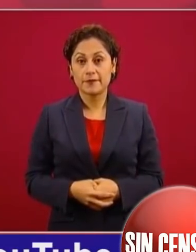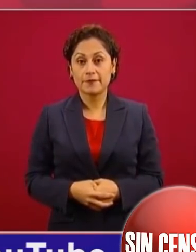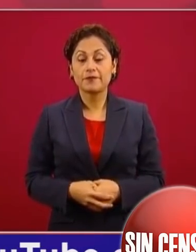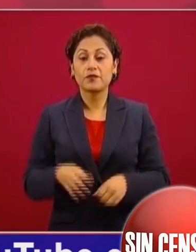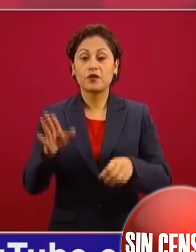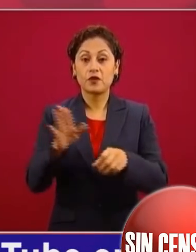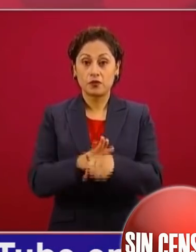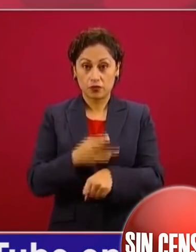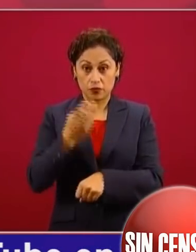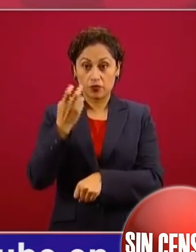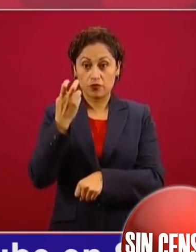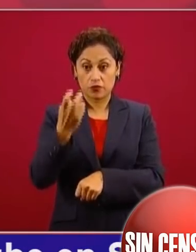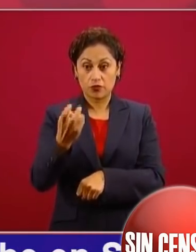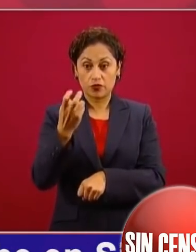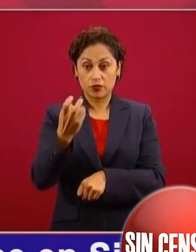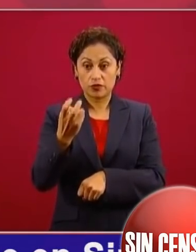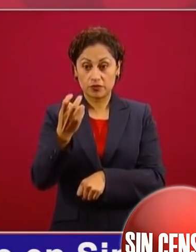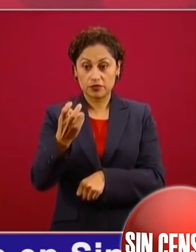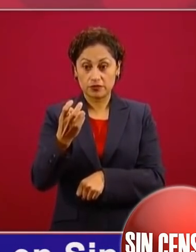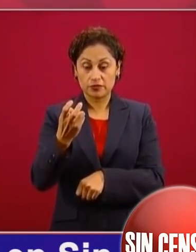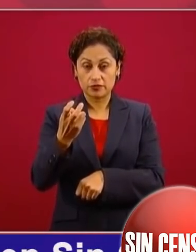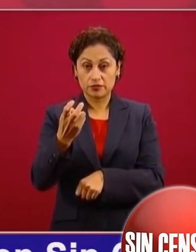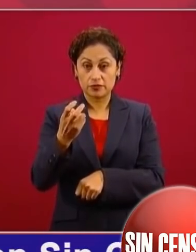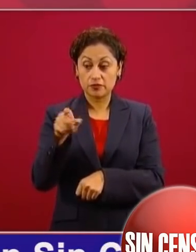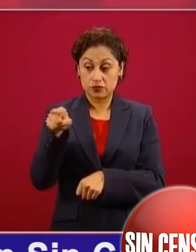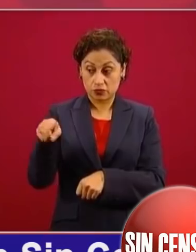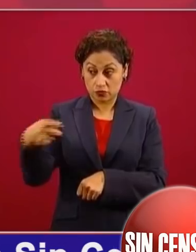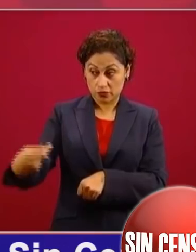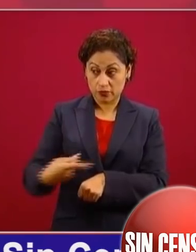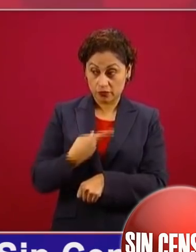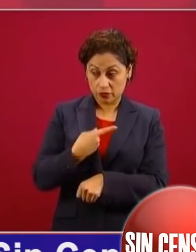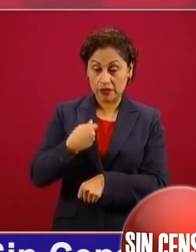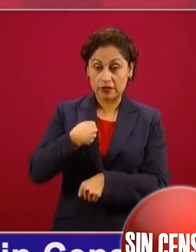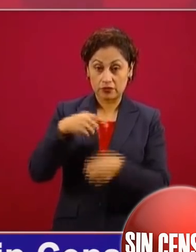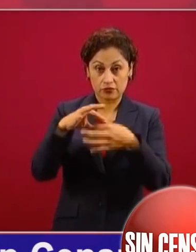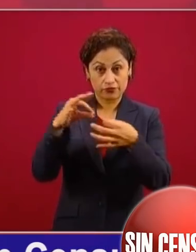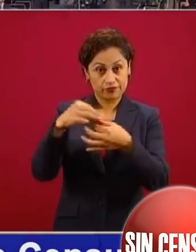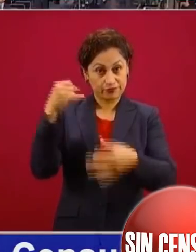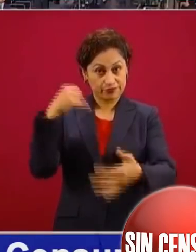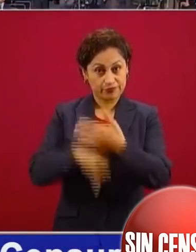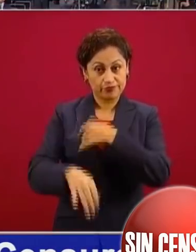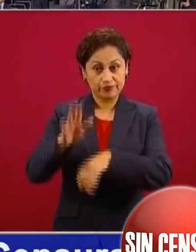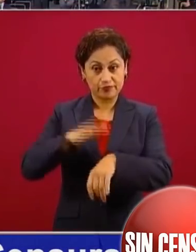me amplié tu pregunta.